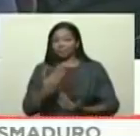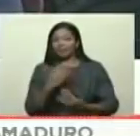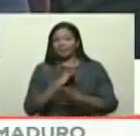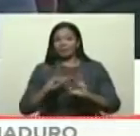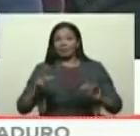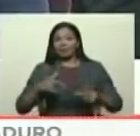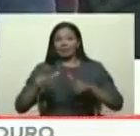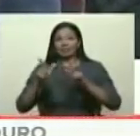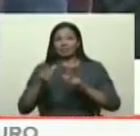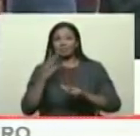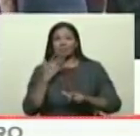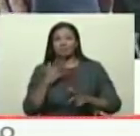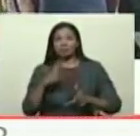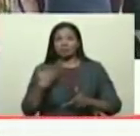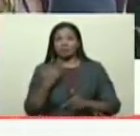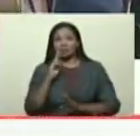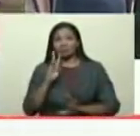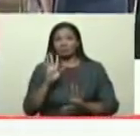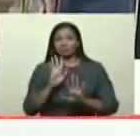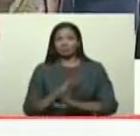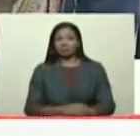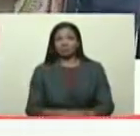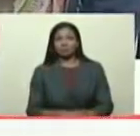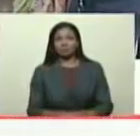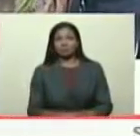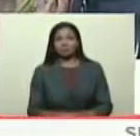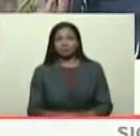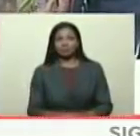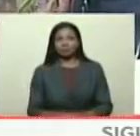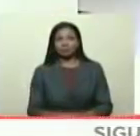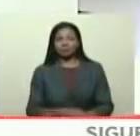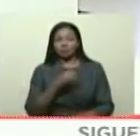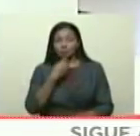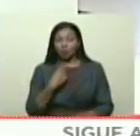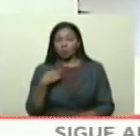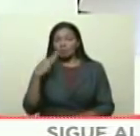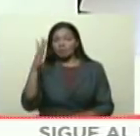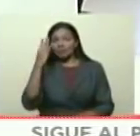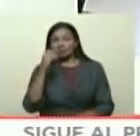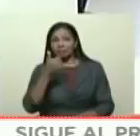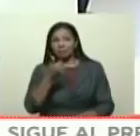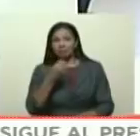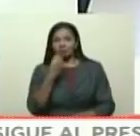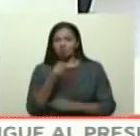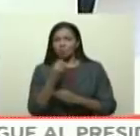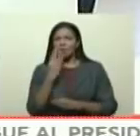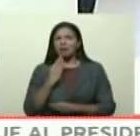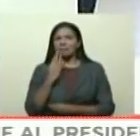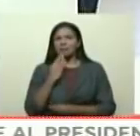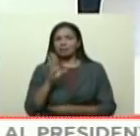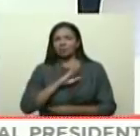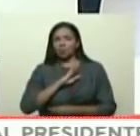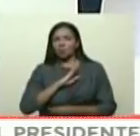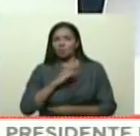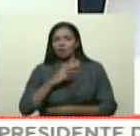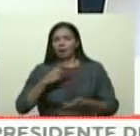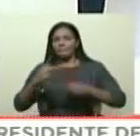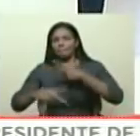Por si acaso están por darle, dice. Bueno, me parece muy bien. Ahora, ¿cómo es la experiencia tuya de